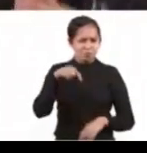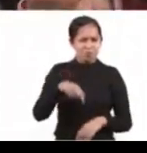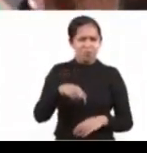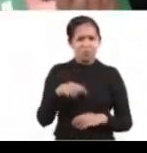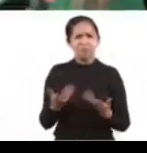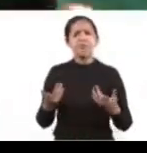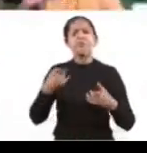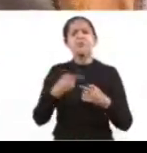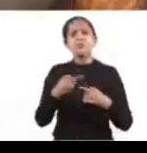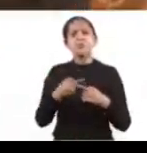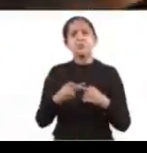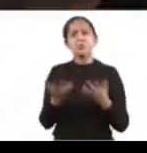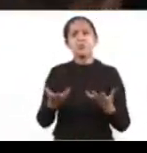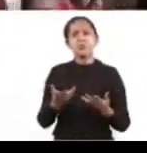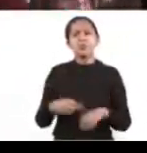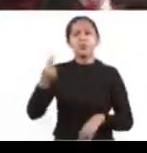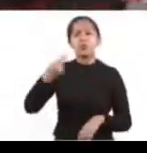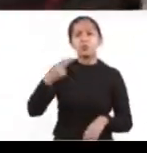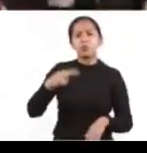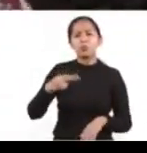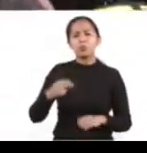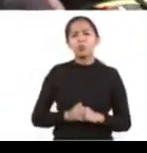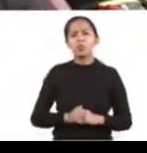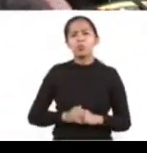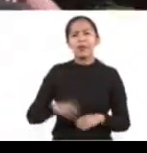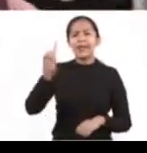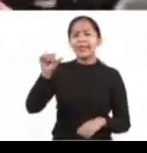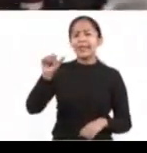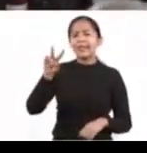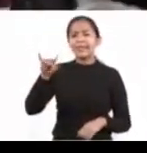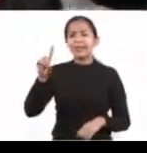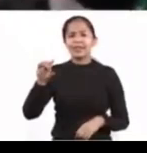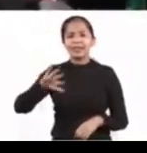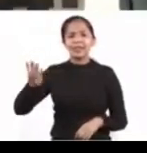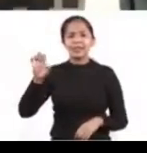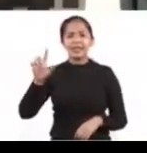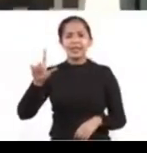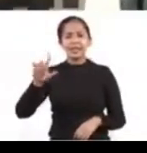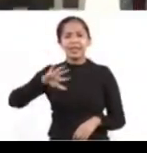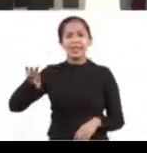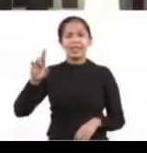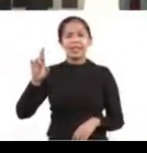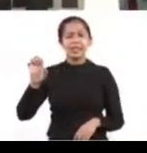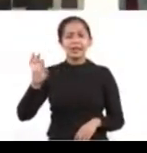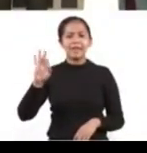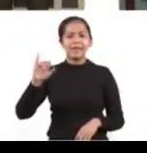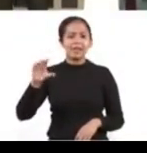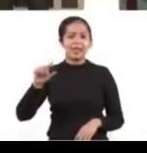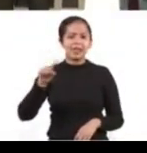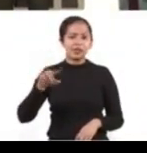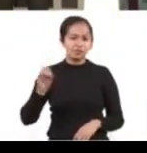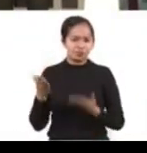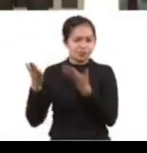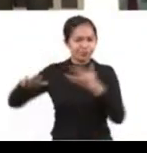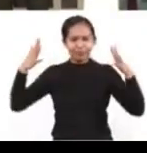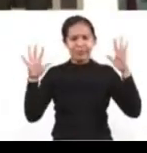Mundial de Boxeo y clasificado mundial. También tenemos a David, el Rey Picasso.